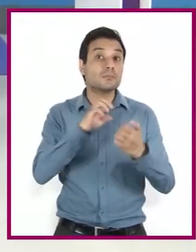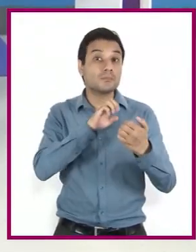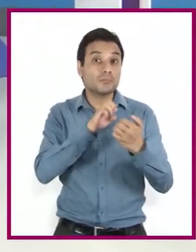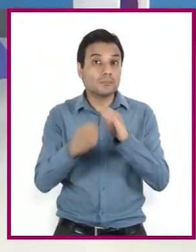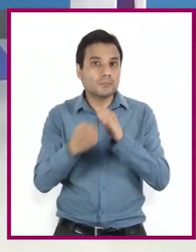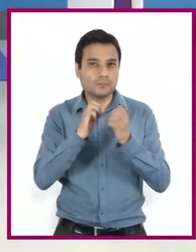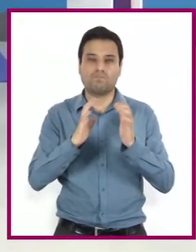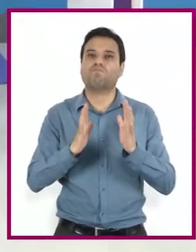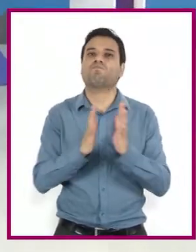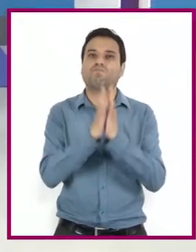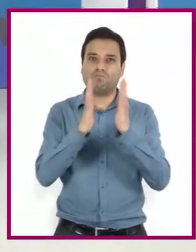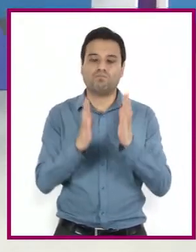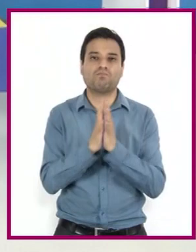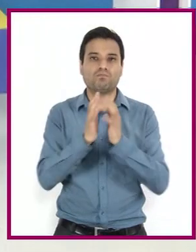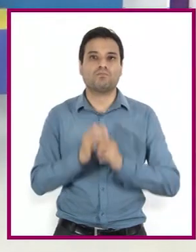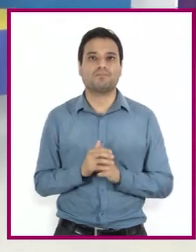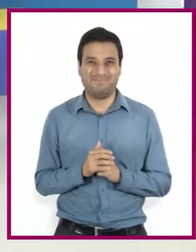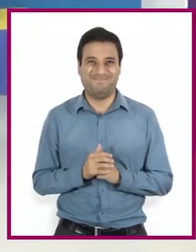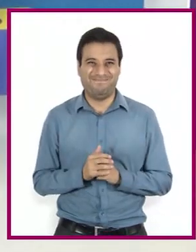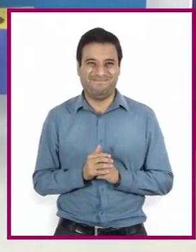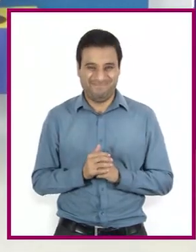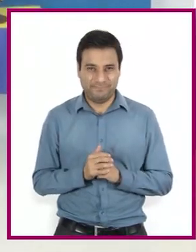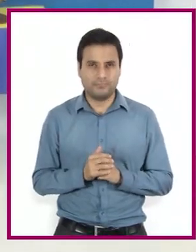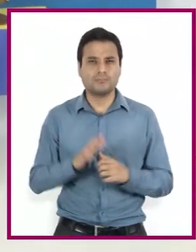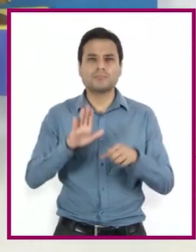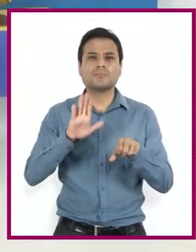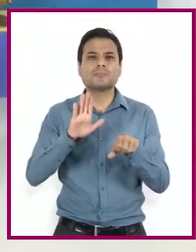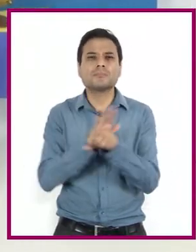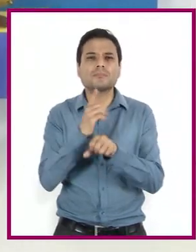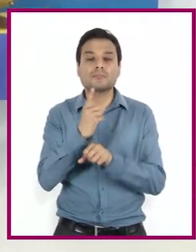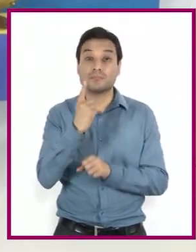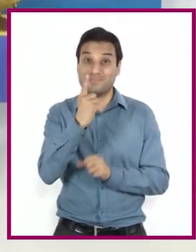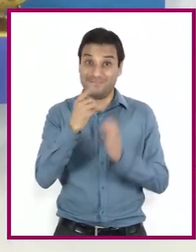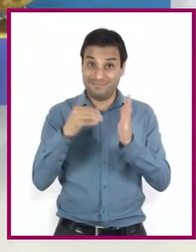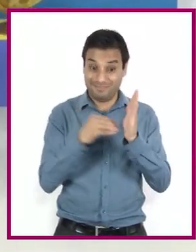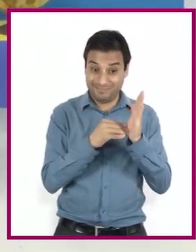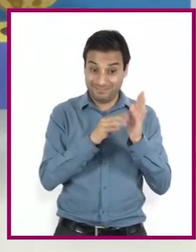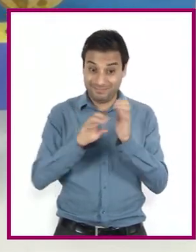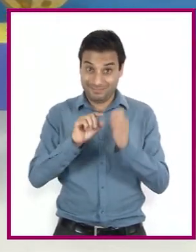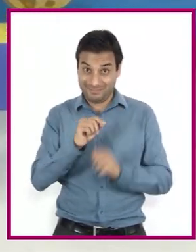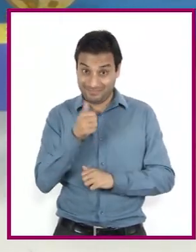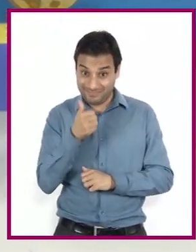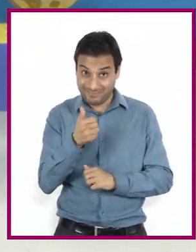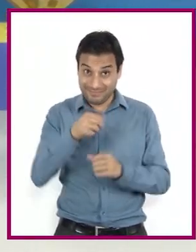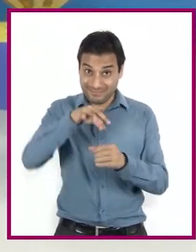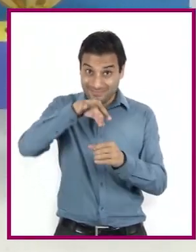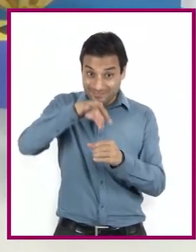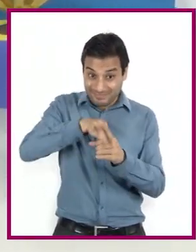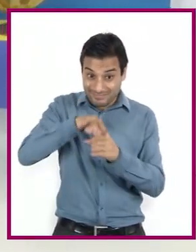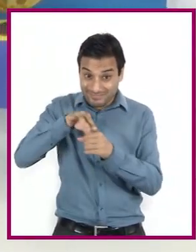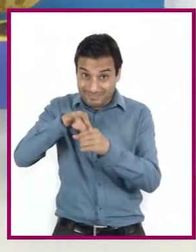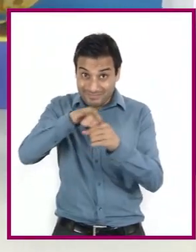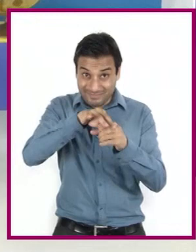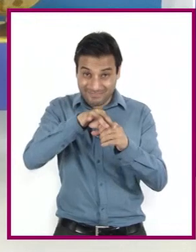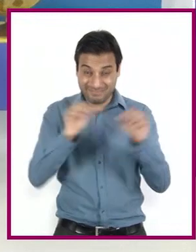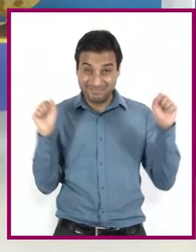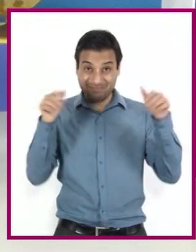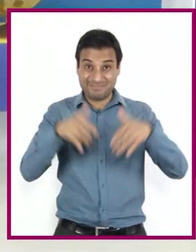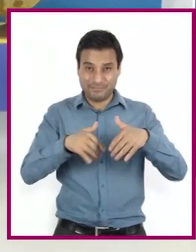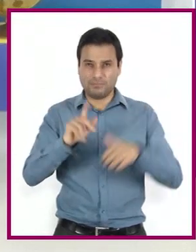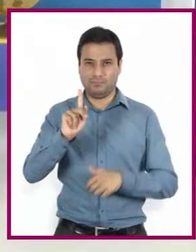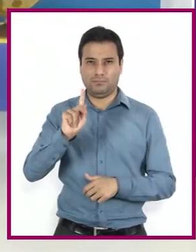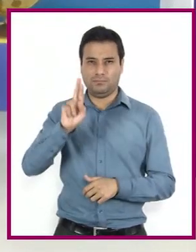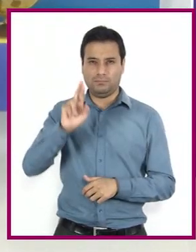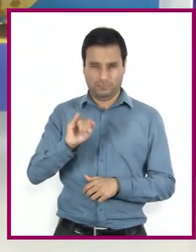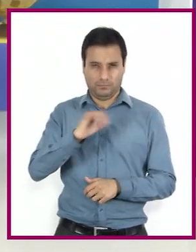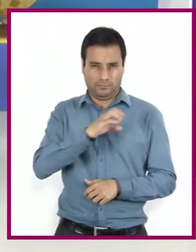Esto debido a que durante la contienda electoral de 1976, el candidato postulado por el PRI, es